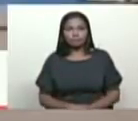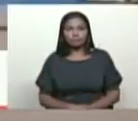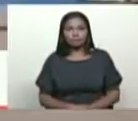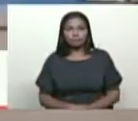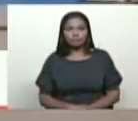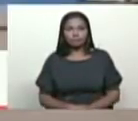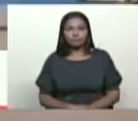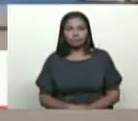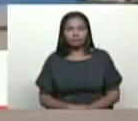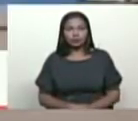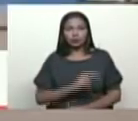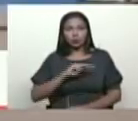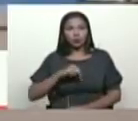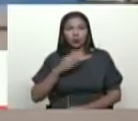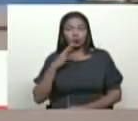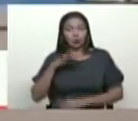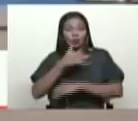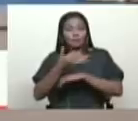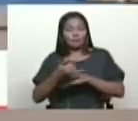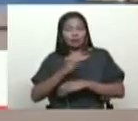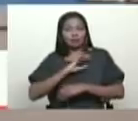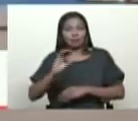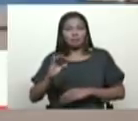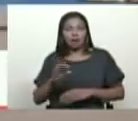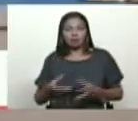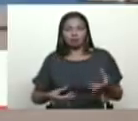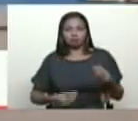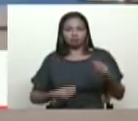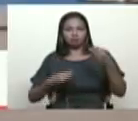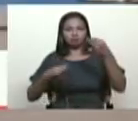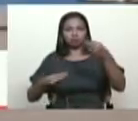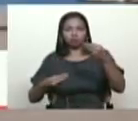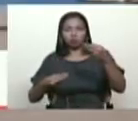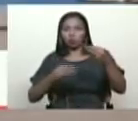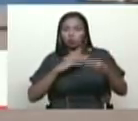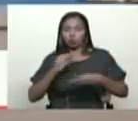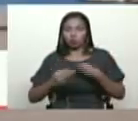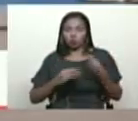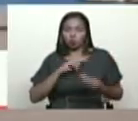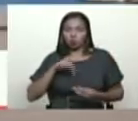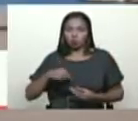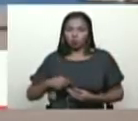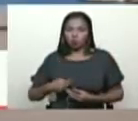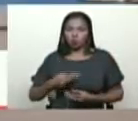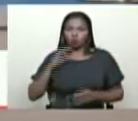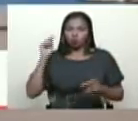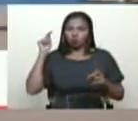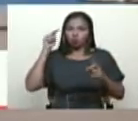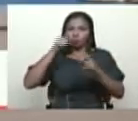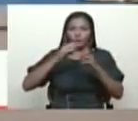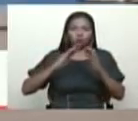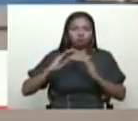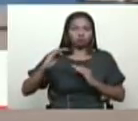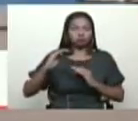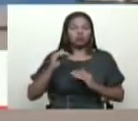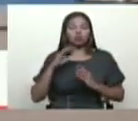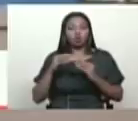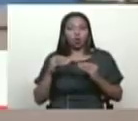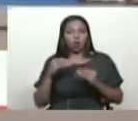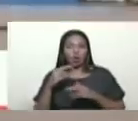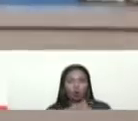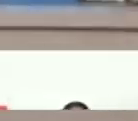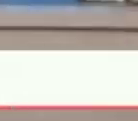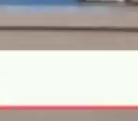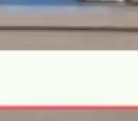Así que nosotros, con el plan de la patria en la mano, tenemos grandes metas de avance en la construcción de